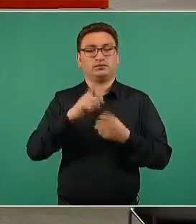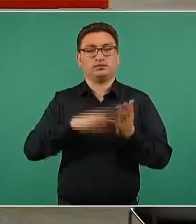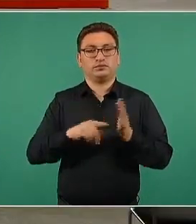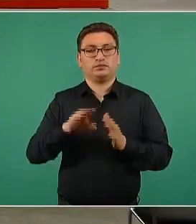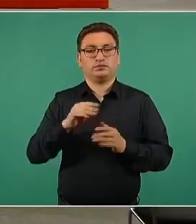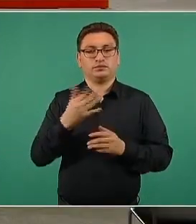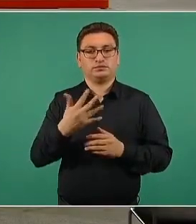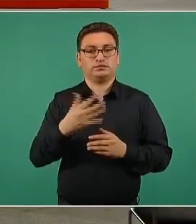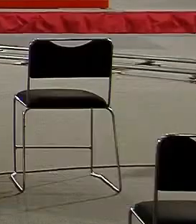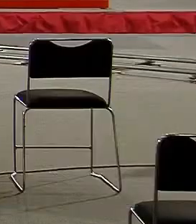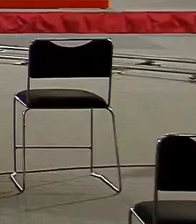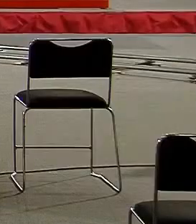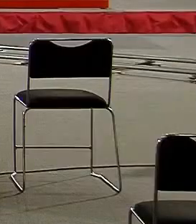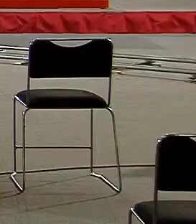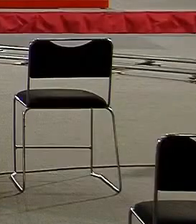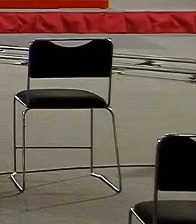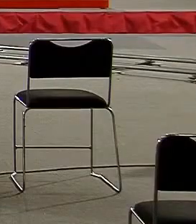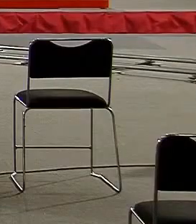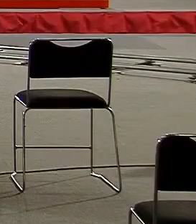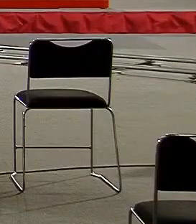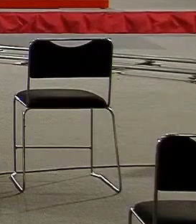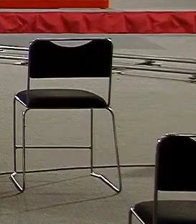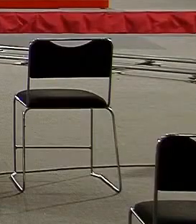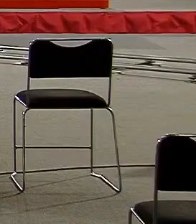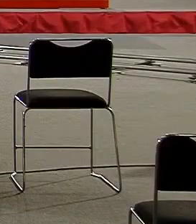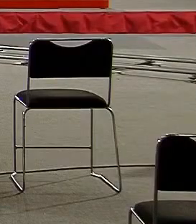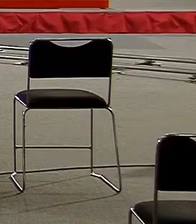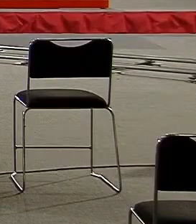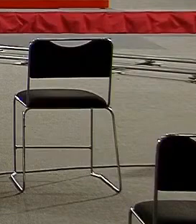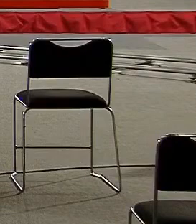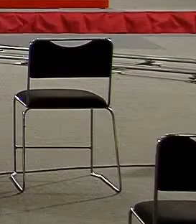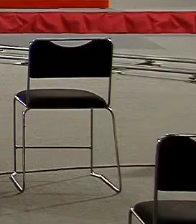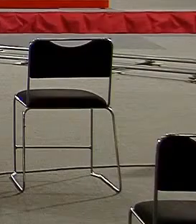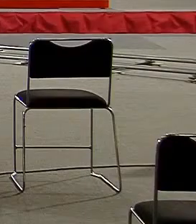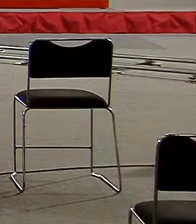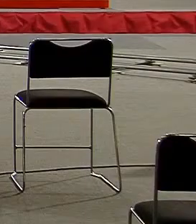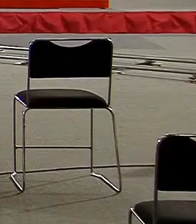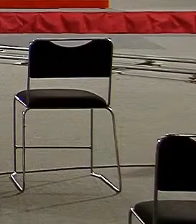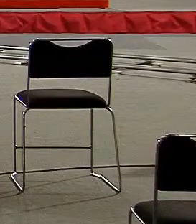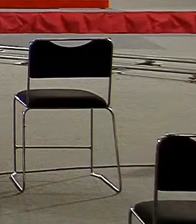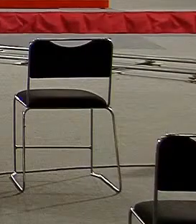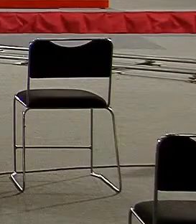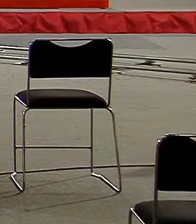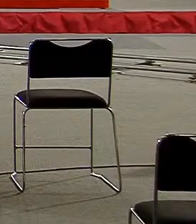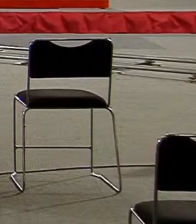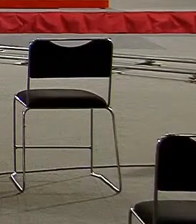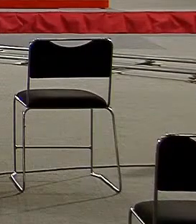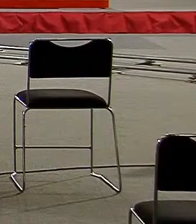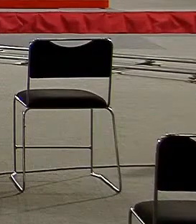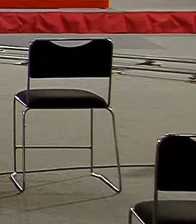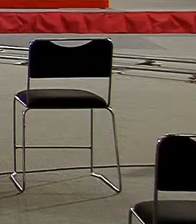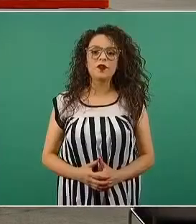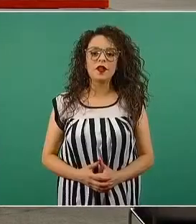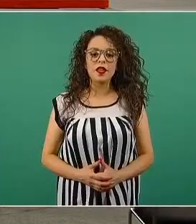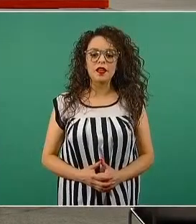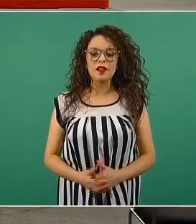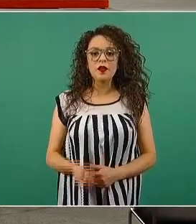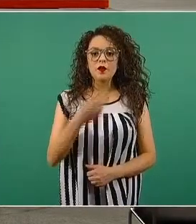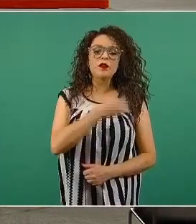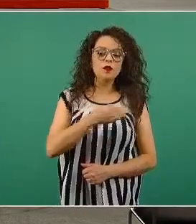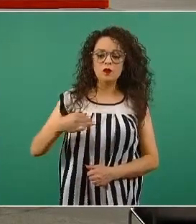en la próxima semana, en 30 estados, lo que falta, los municipios que faltan por activar la vacunación para la década